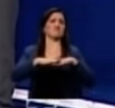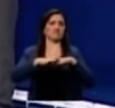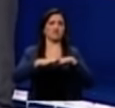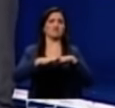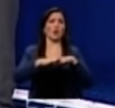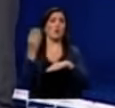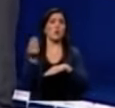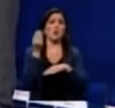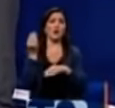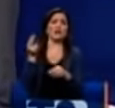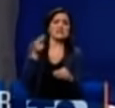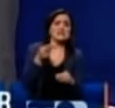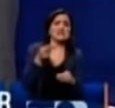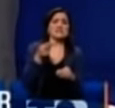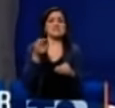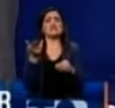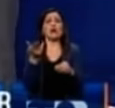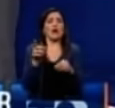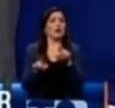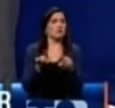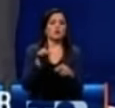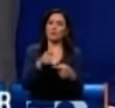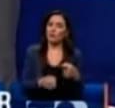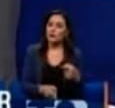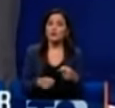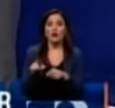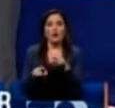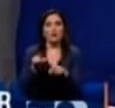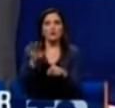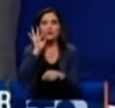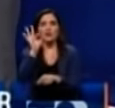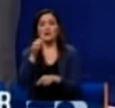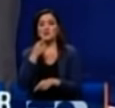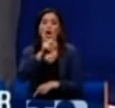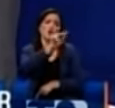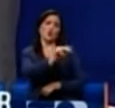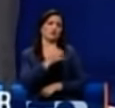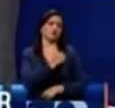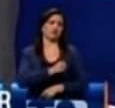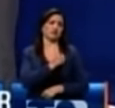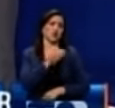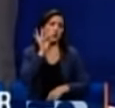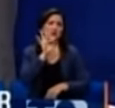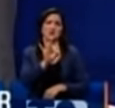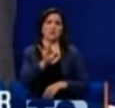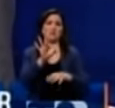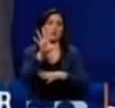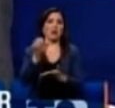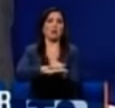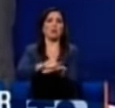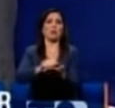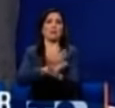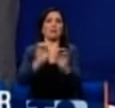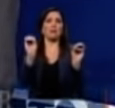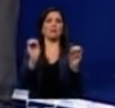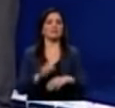a cientos de jóvenes indignados y preocupados ante la posibilidad de quedarse sin ingresar a la universidad. Ya le damos los detalles más adelante. ¿Qué tal, Jorge? ¿Cómo